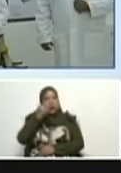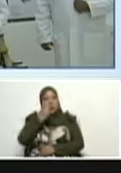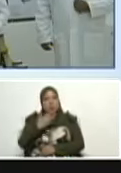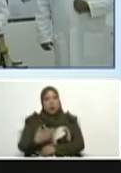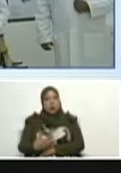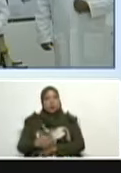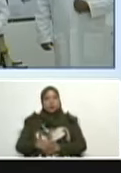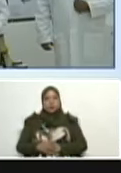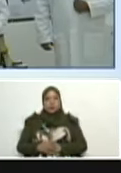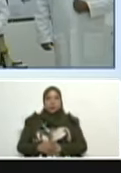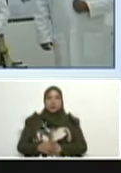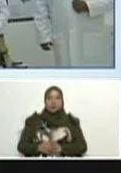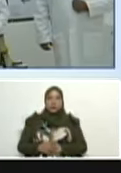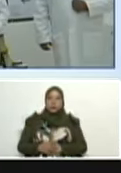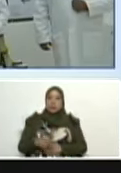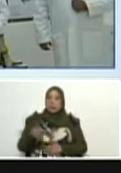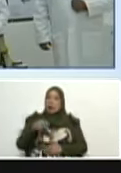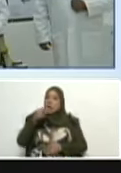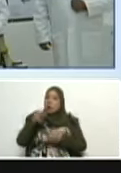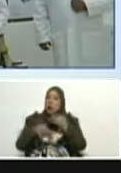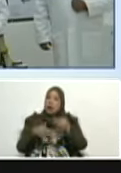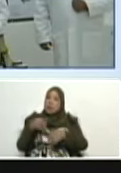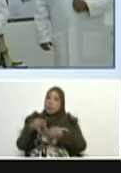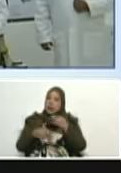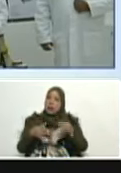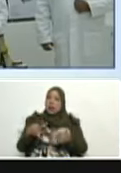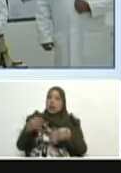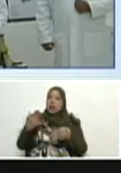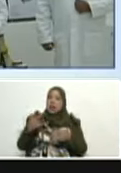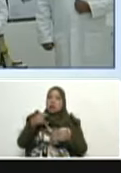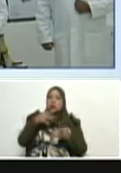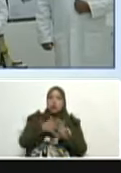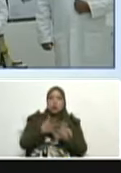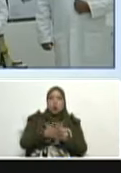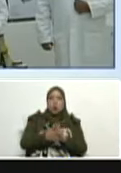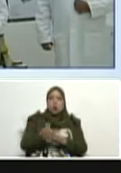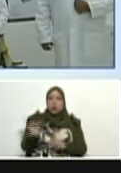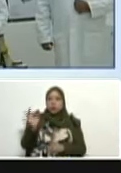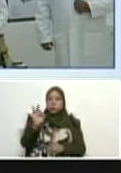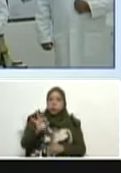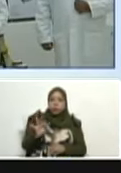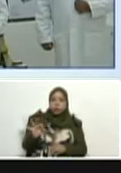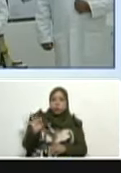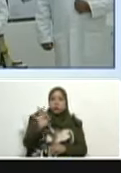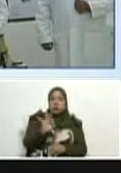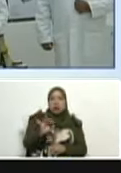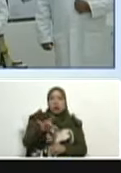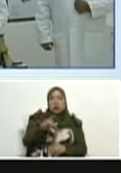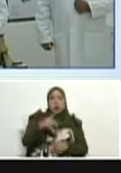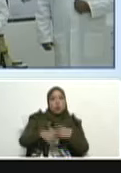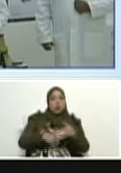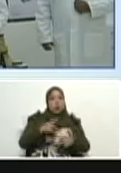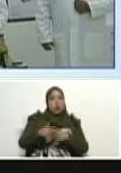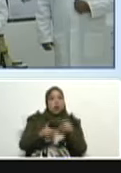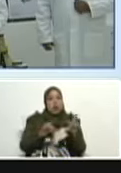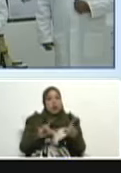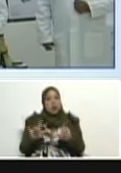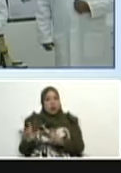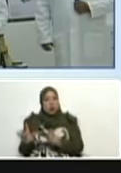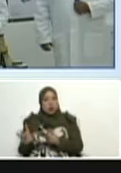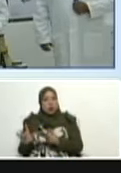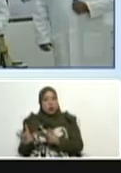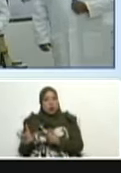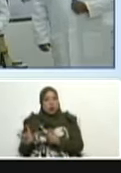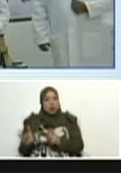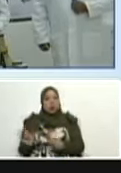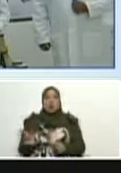Y es una maravilla, ¿qué me comentas tú, Gabriela? Ya Gabriela me había hablado bastante de esto, y fíjate, ya el producto está listo,